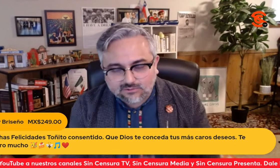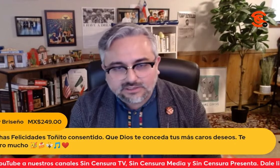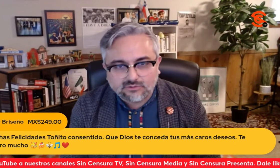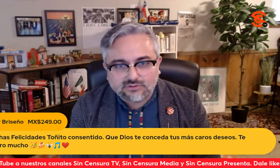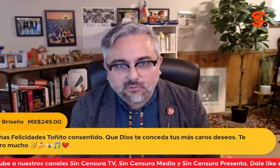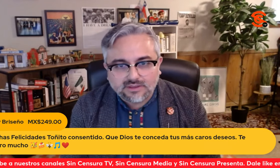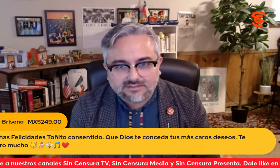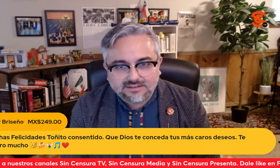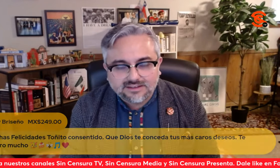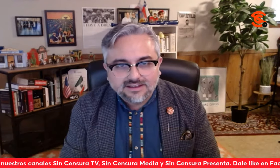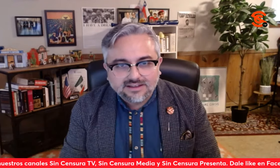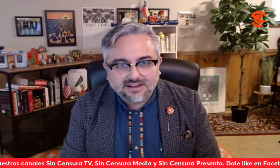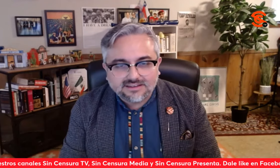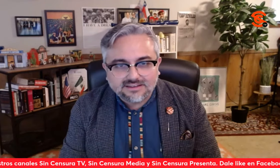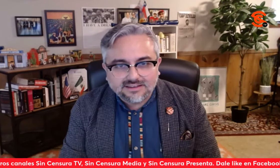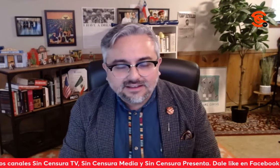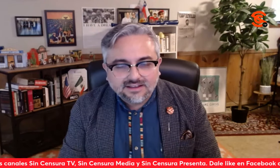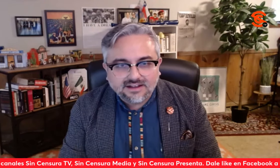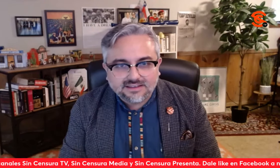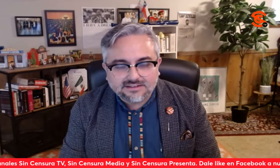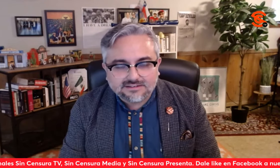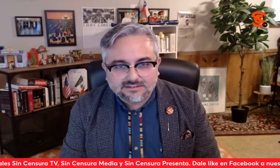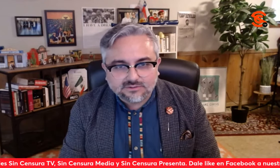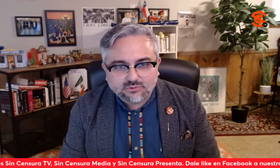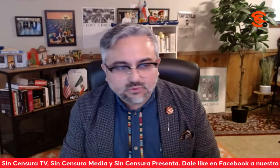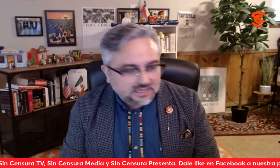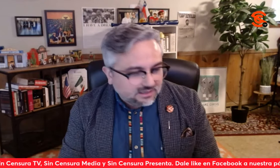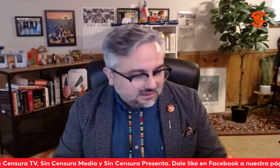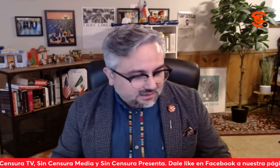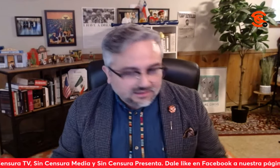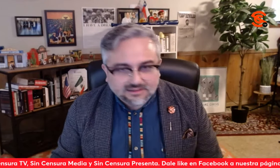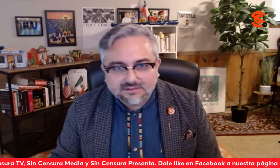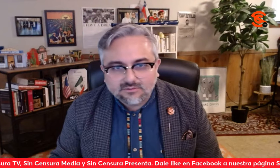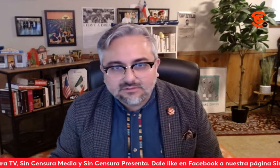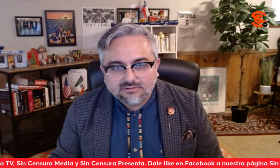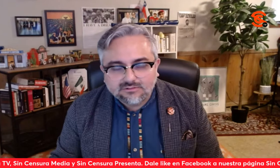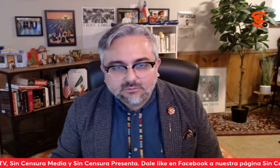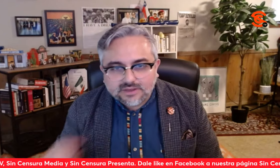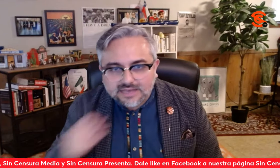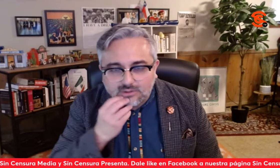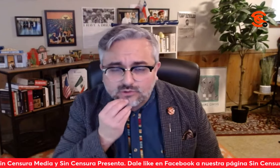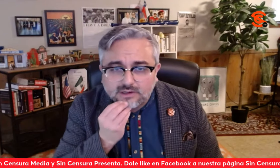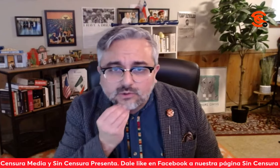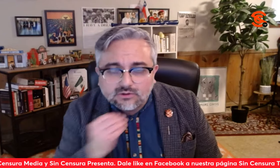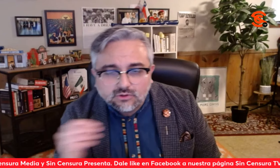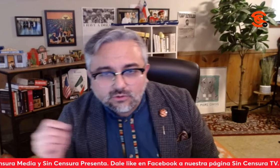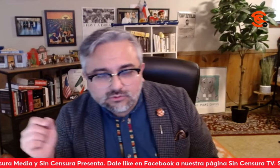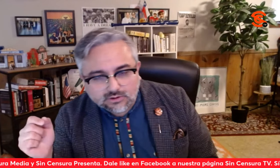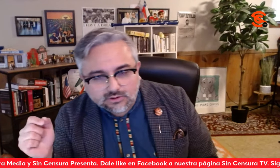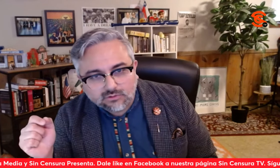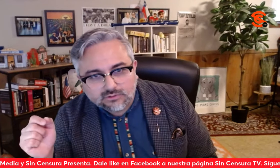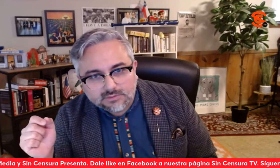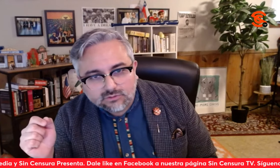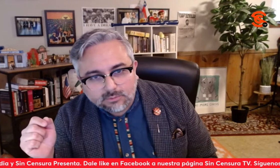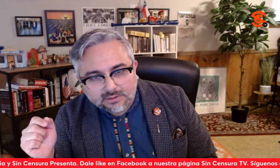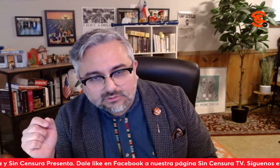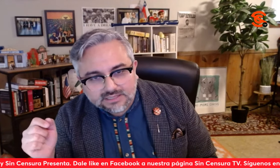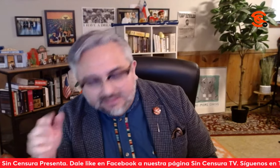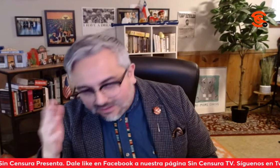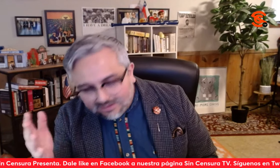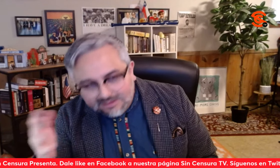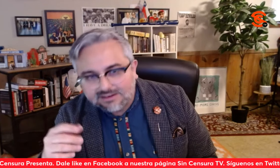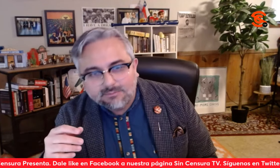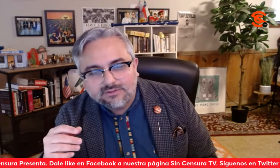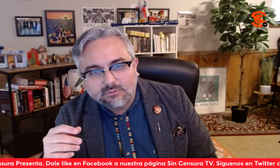agradezco que nos apoye así aquí aquí en sin censura eh un un un Muy cálido saludo y todo nuestro reconocimiento para